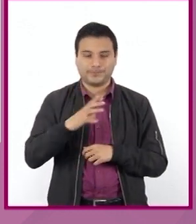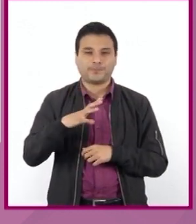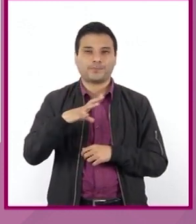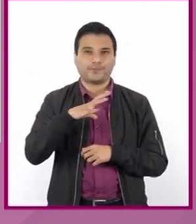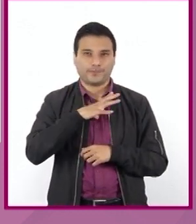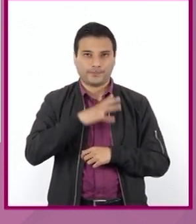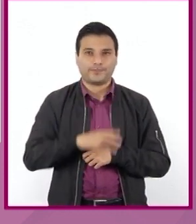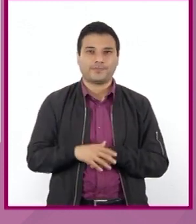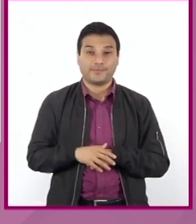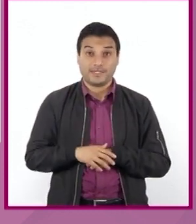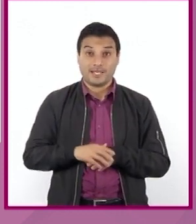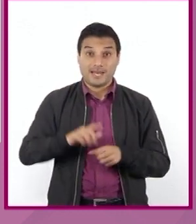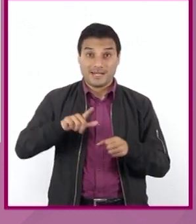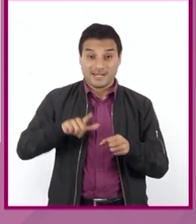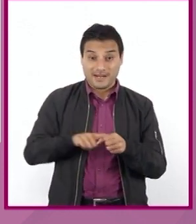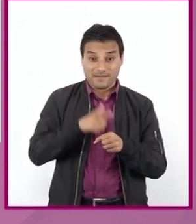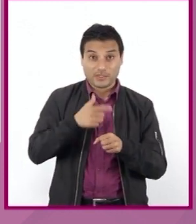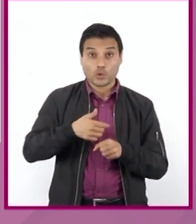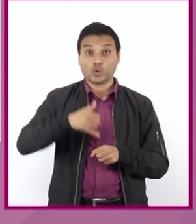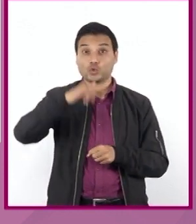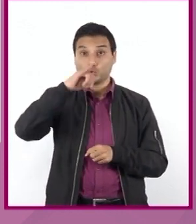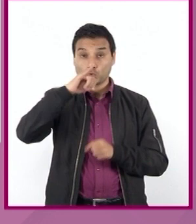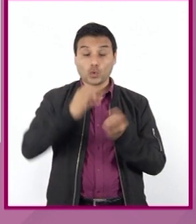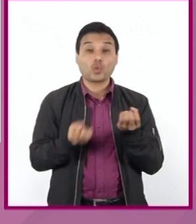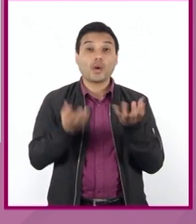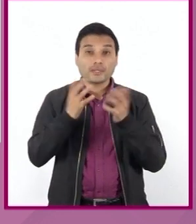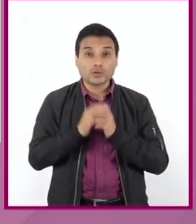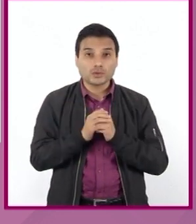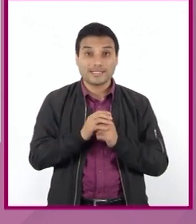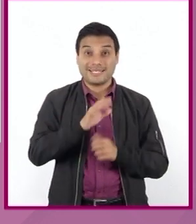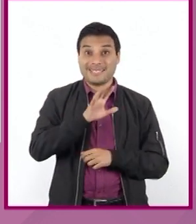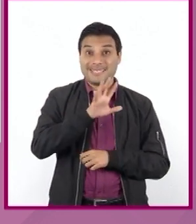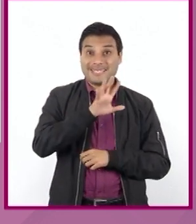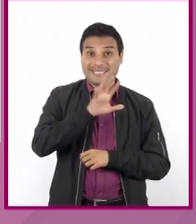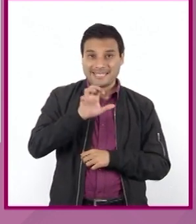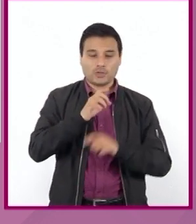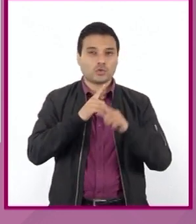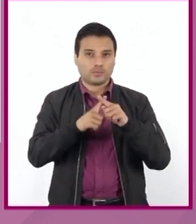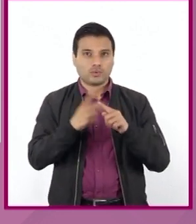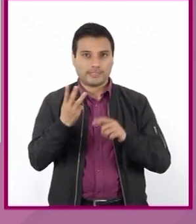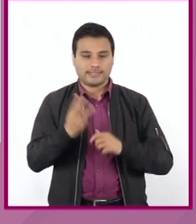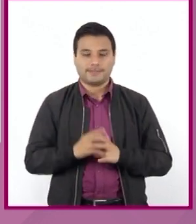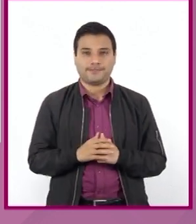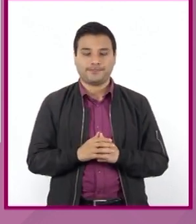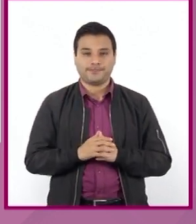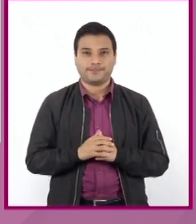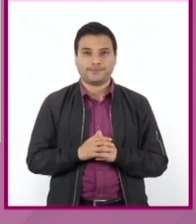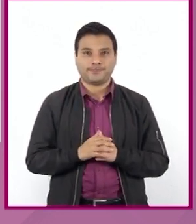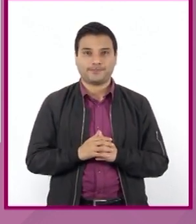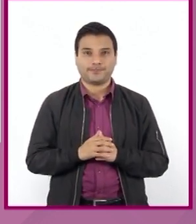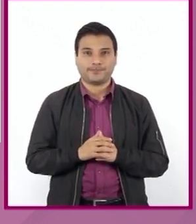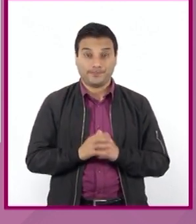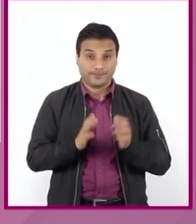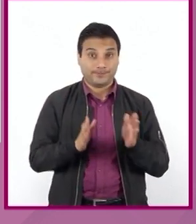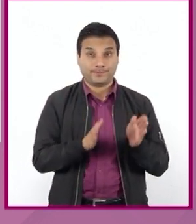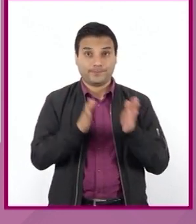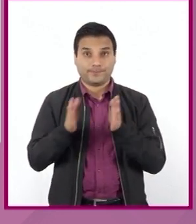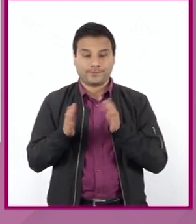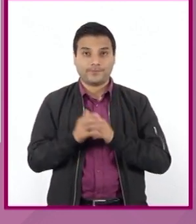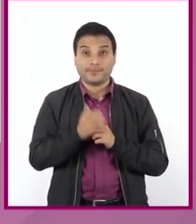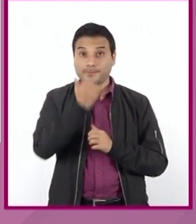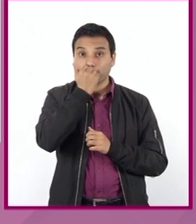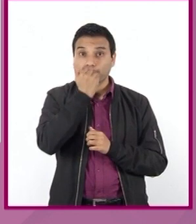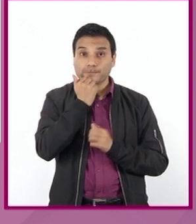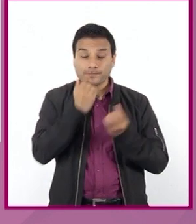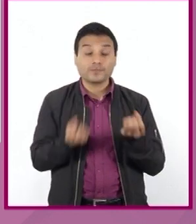de refresco que se consume ese día, 500 mililitros por 3, junto con la cantidad de azúcar